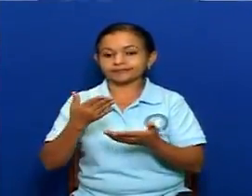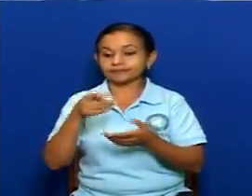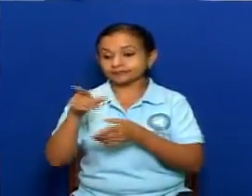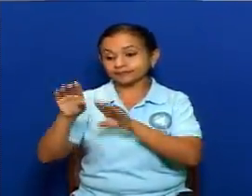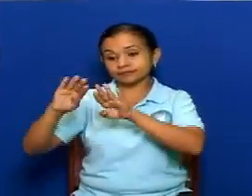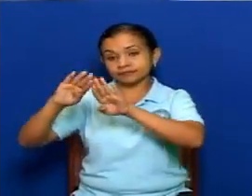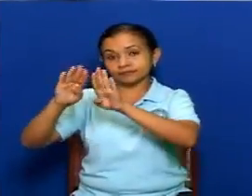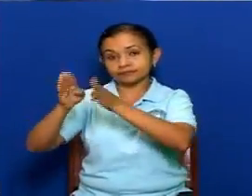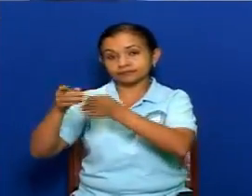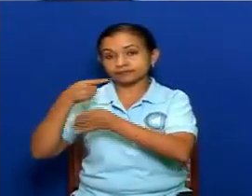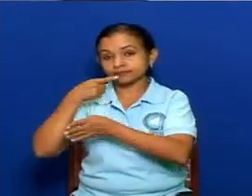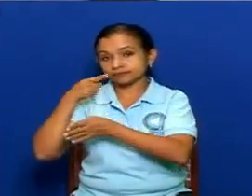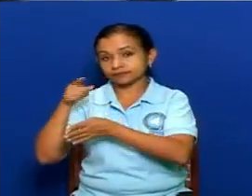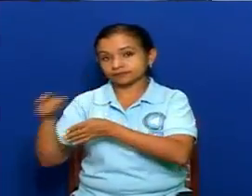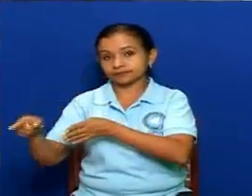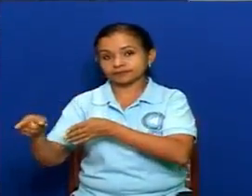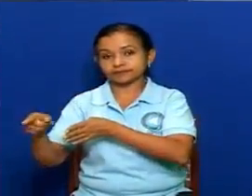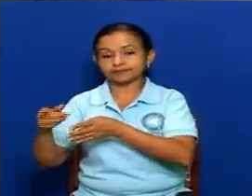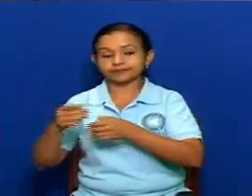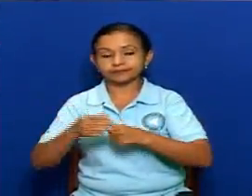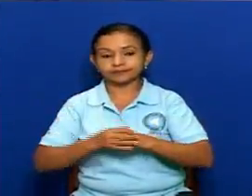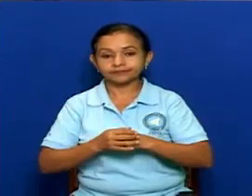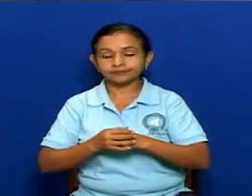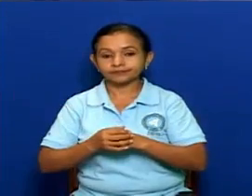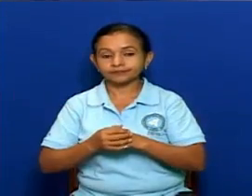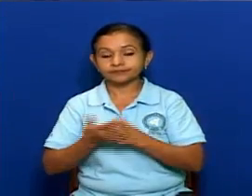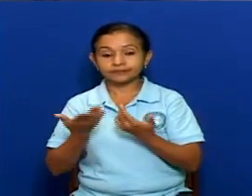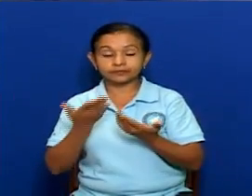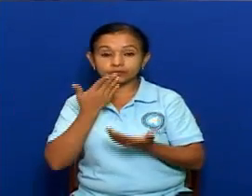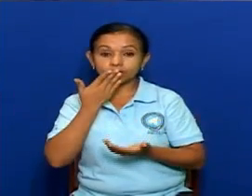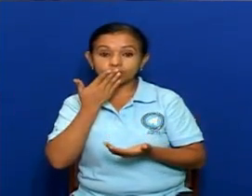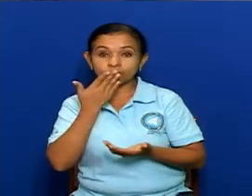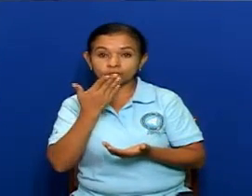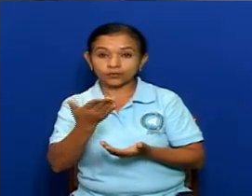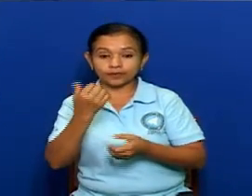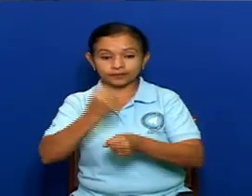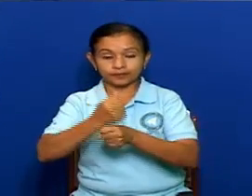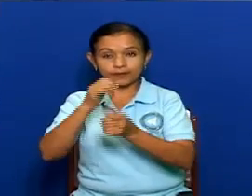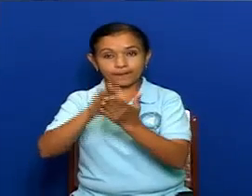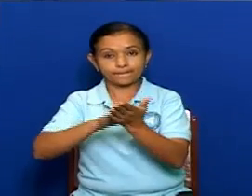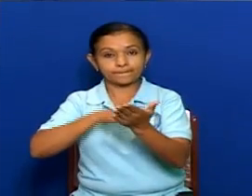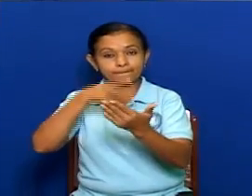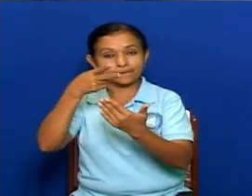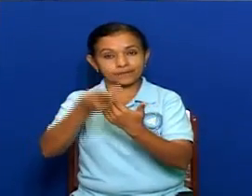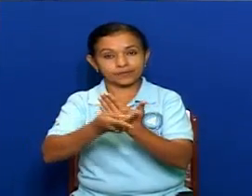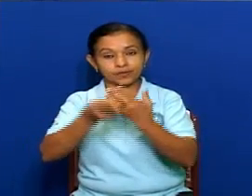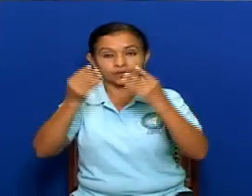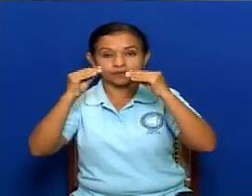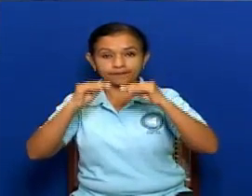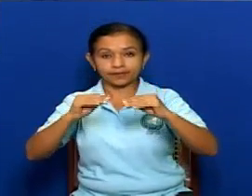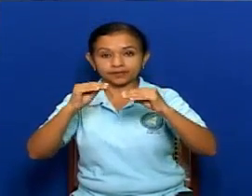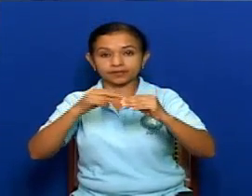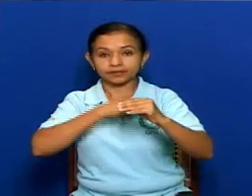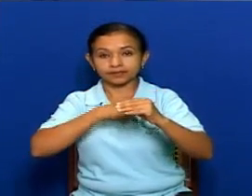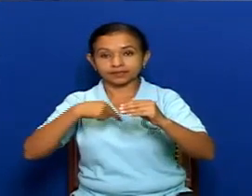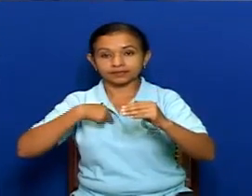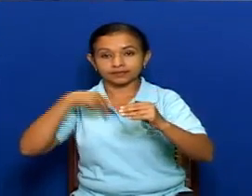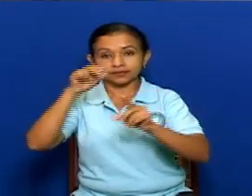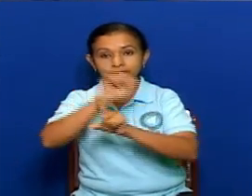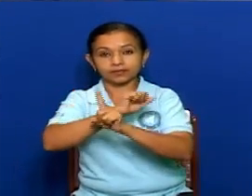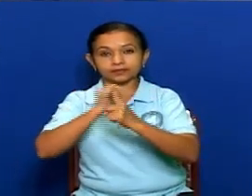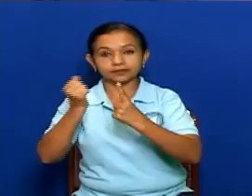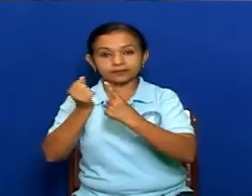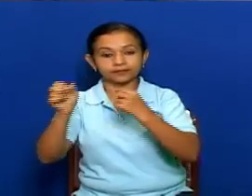Lourdes. Sobre todo yo creo que para el éxito de estos programas de educación que se están llevando en la Asamblea